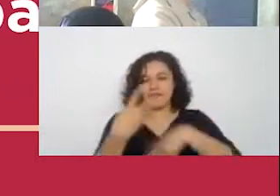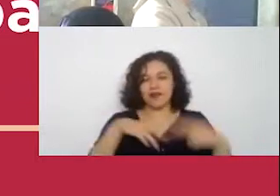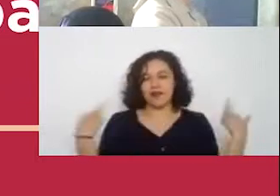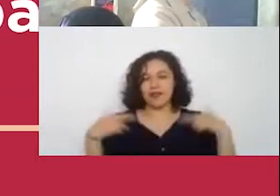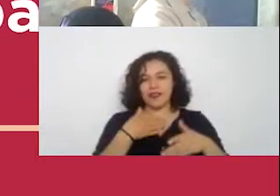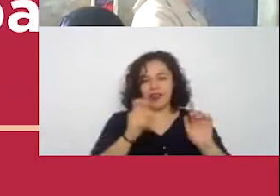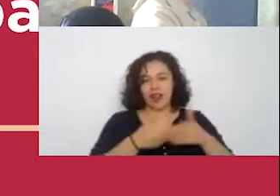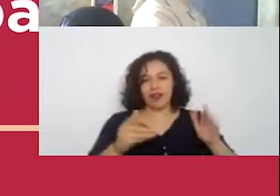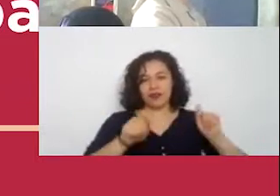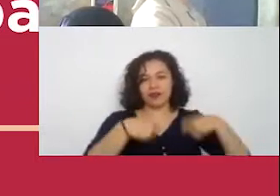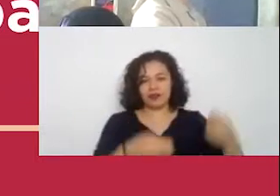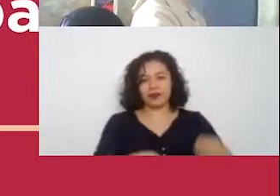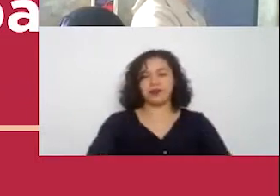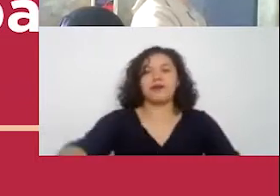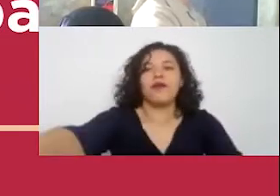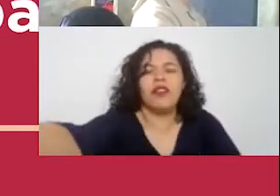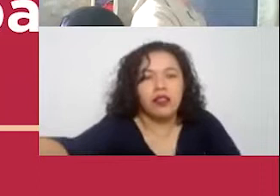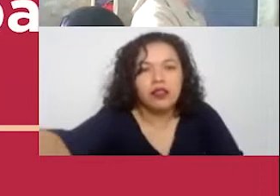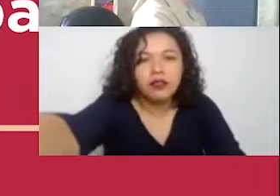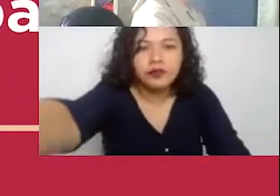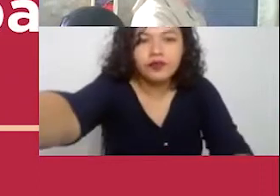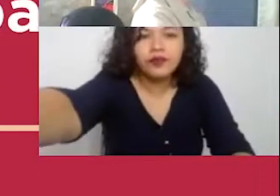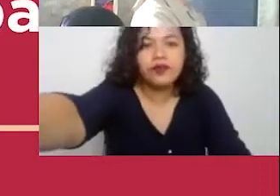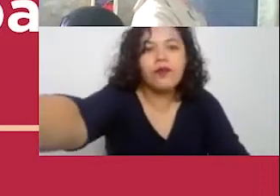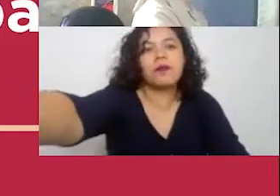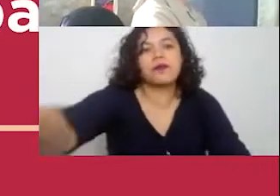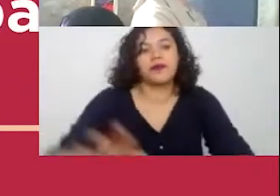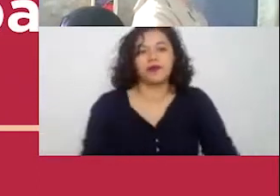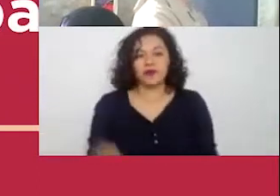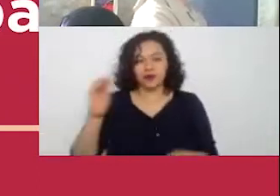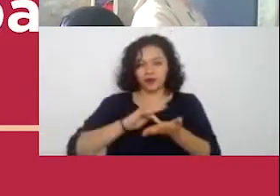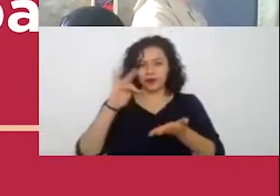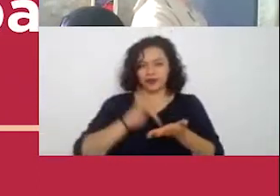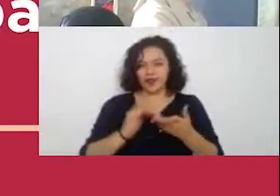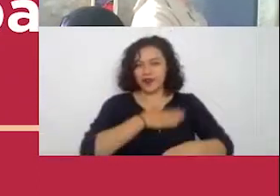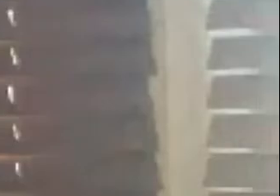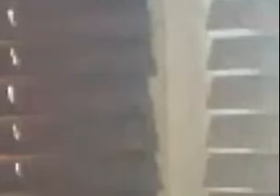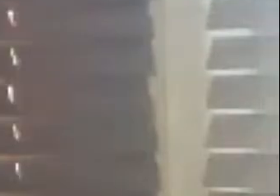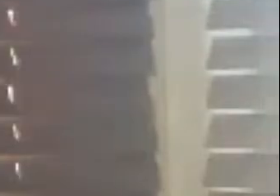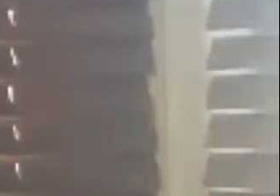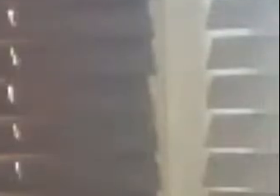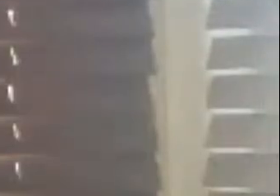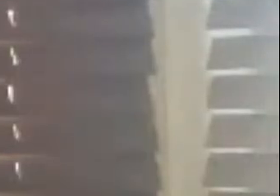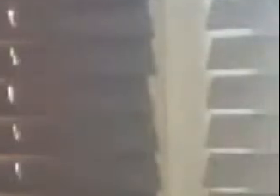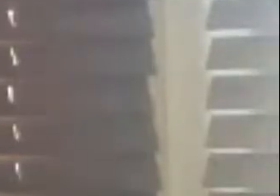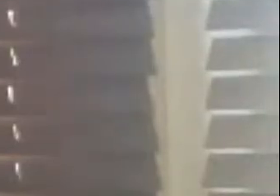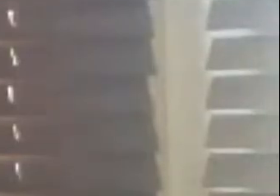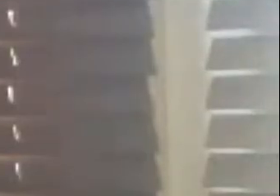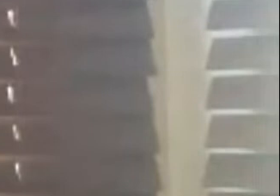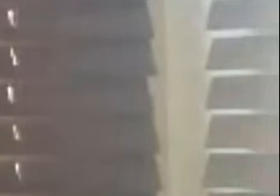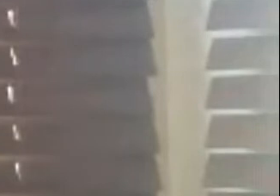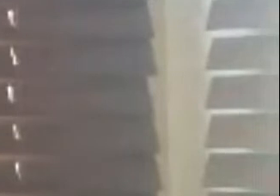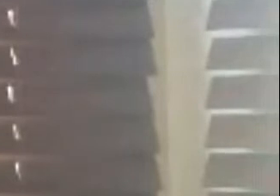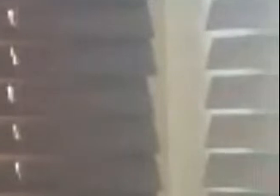palabra. Muchísimas gracias. Bueno, pues muy buenos días y vamos a continuar con este tema de administración y finanzas